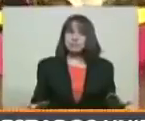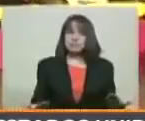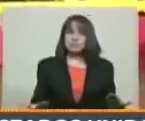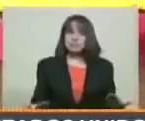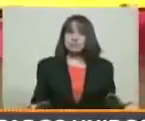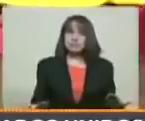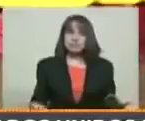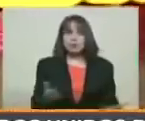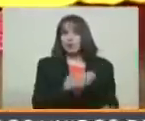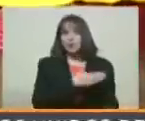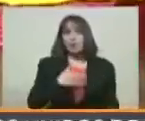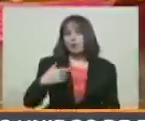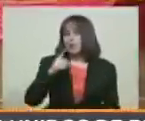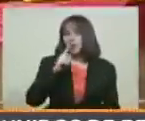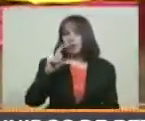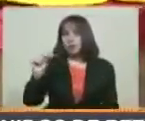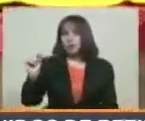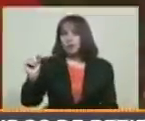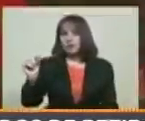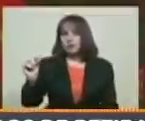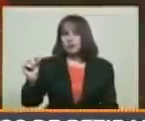no me quiero ir.